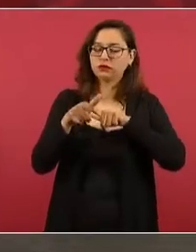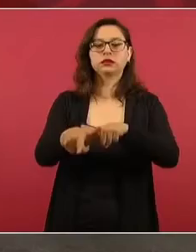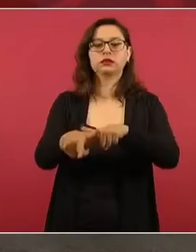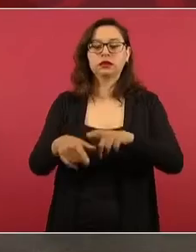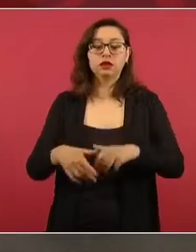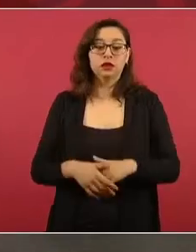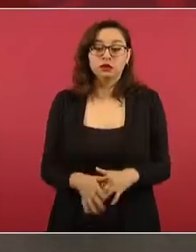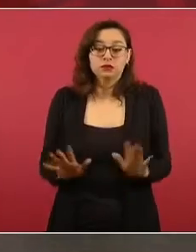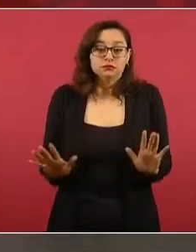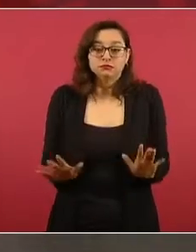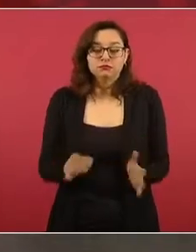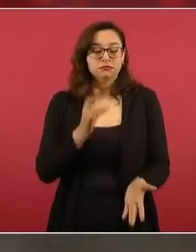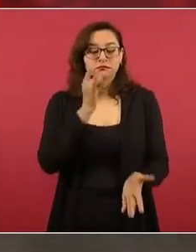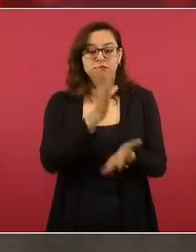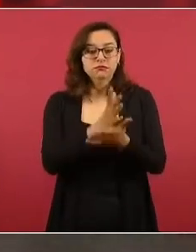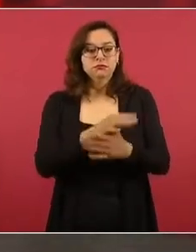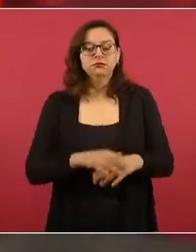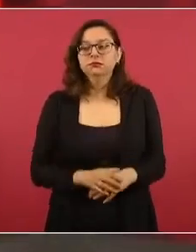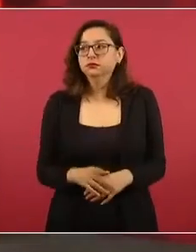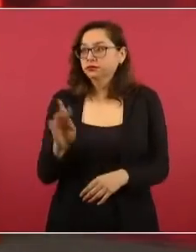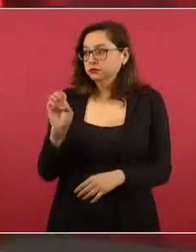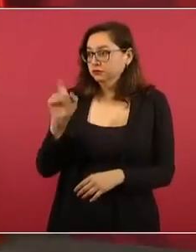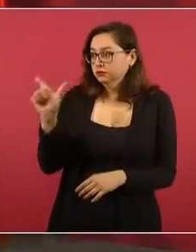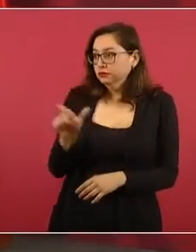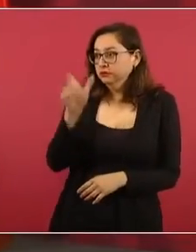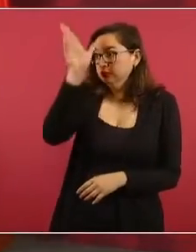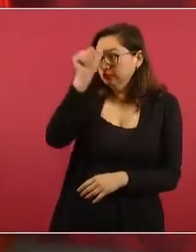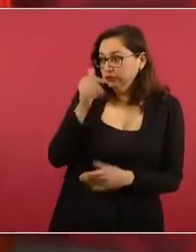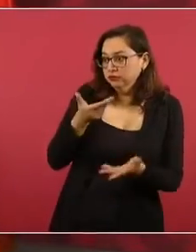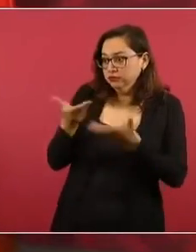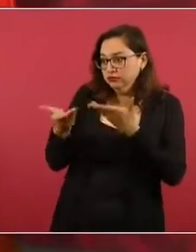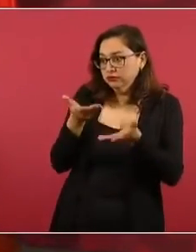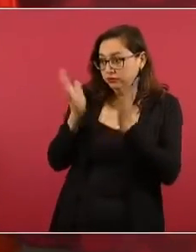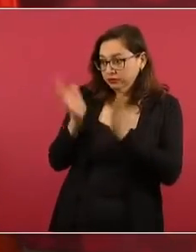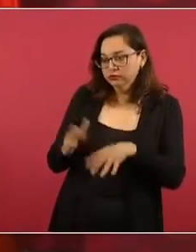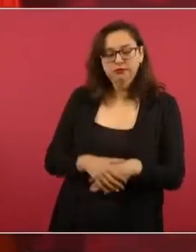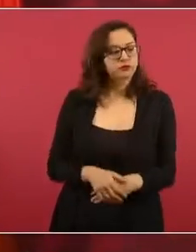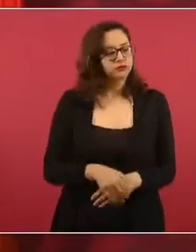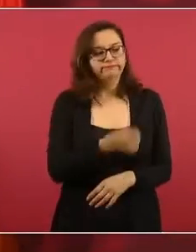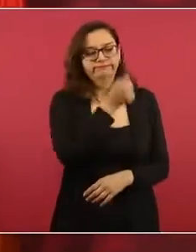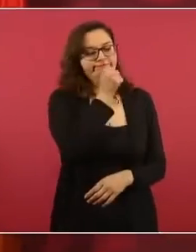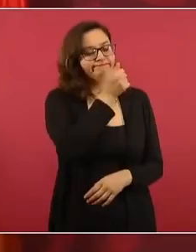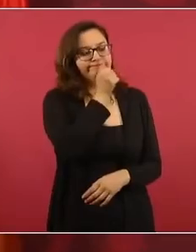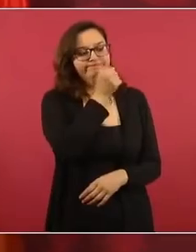Eso es lo que sé. ¿Con Pemex ha habido algún acuerdo ya? No, todavía.